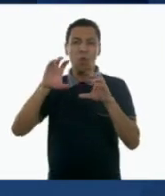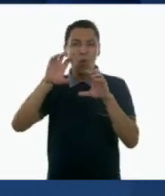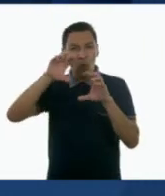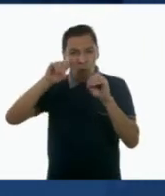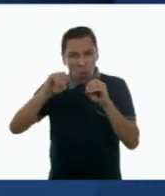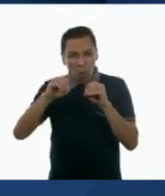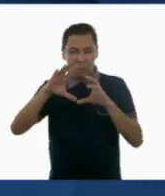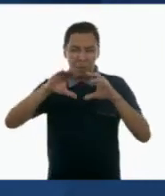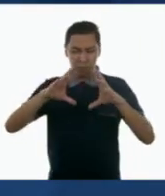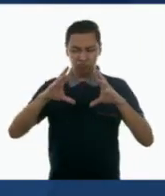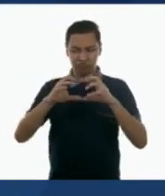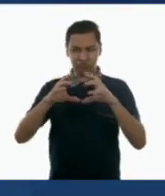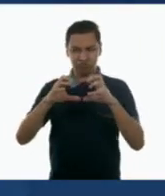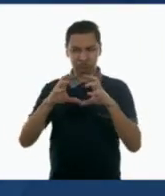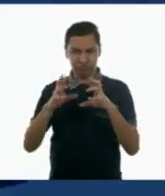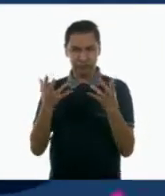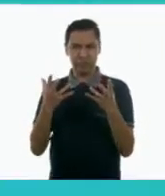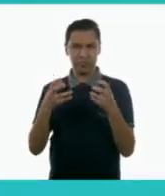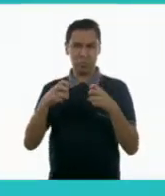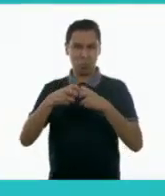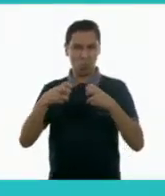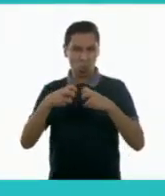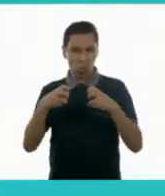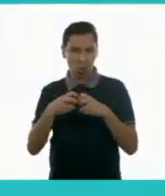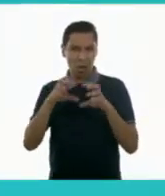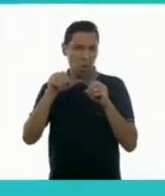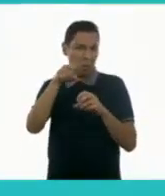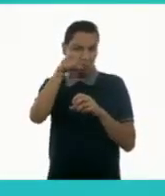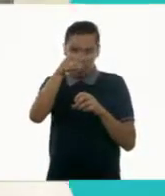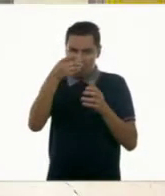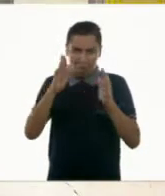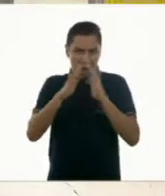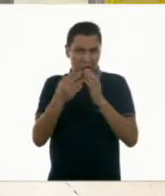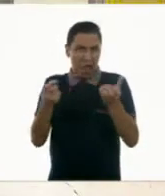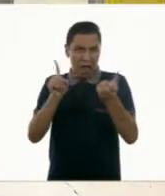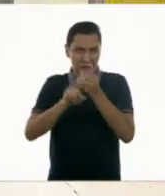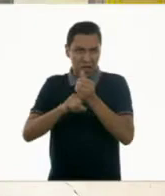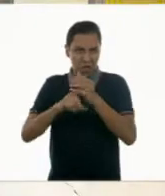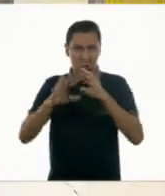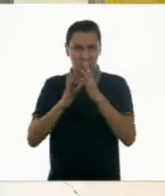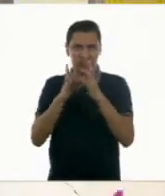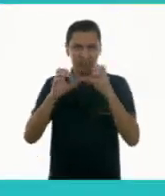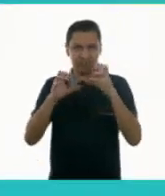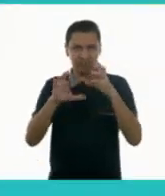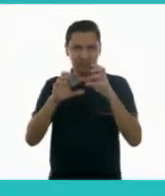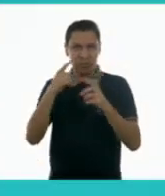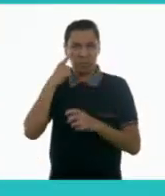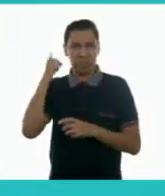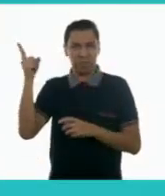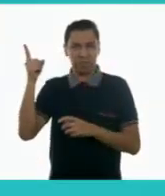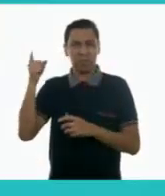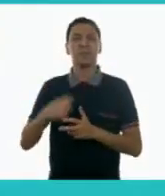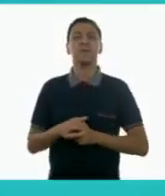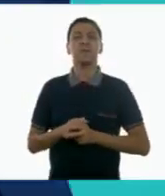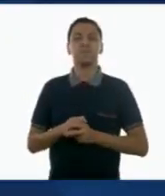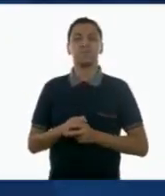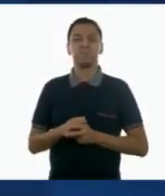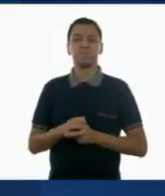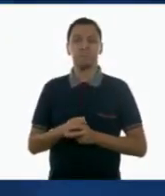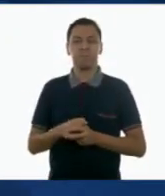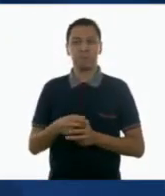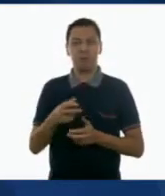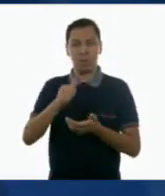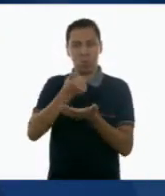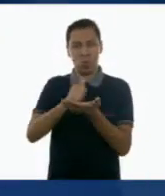de esponja. Lo que tengamos, por ejemplo, nosotros tenemos una pelota de esponja, ¿ok? ¿Qué más vamos a utilizar? Dos botellas de